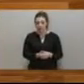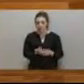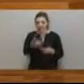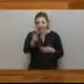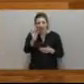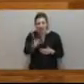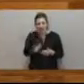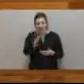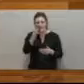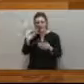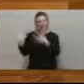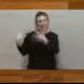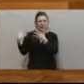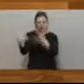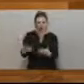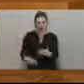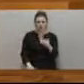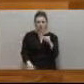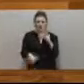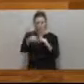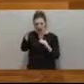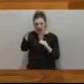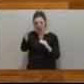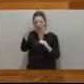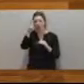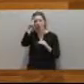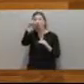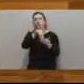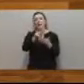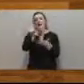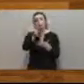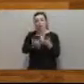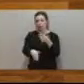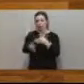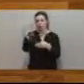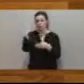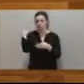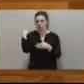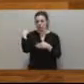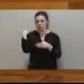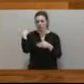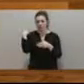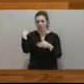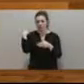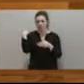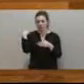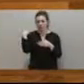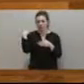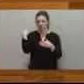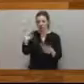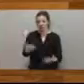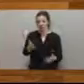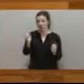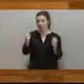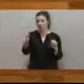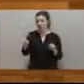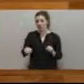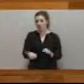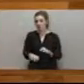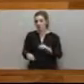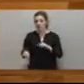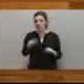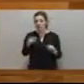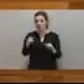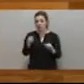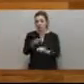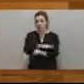Después de más de 10 años, desde 2002, brazos caídos al respecto, evitando tomar decisiones